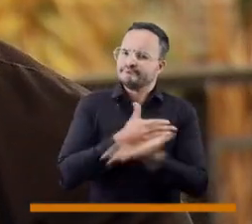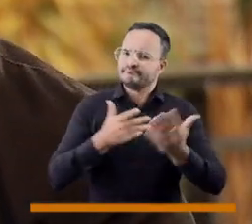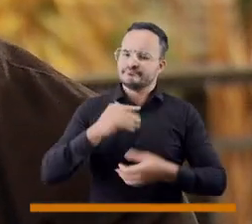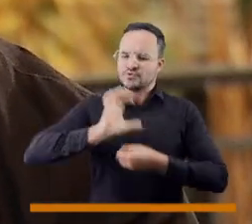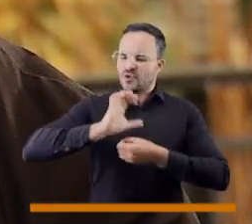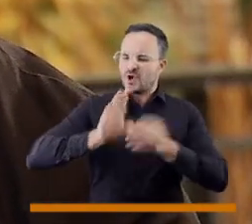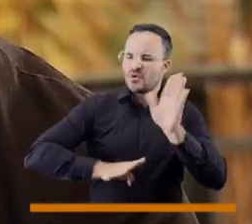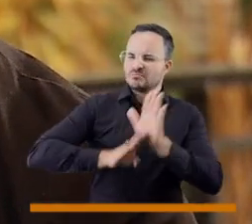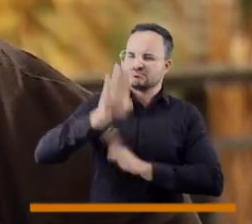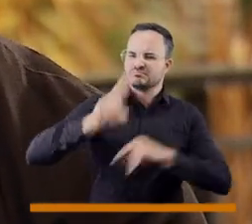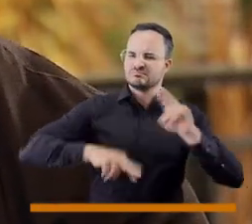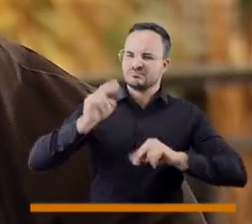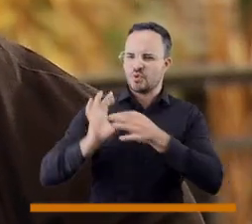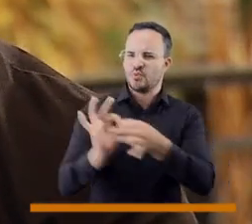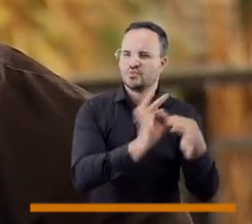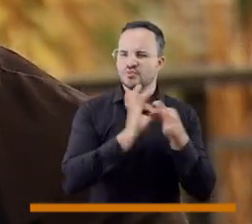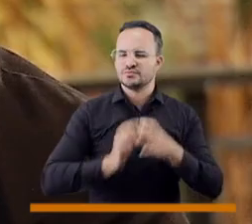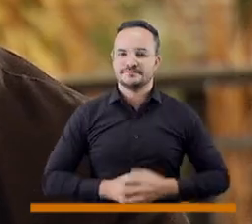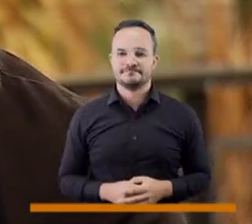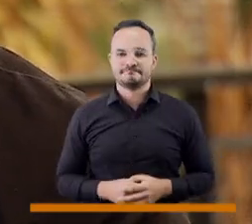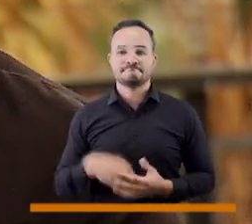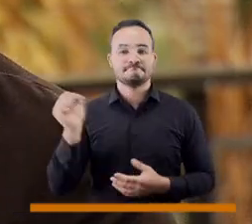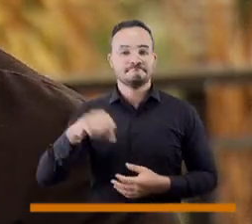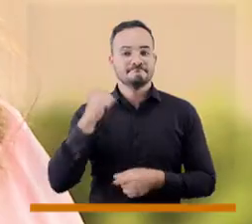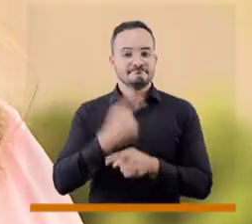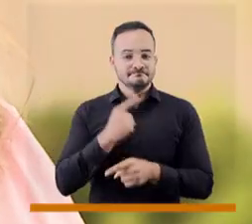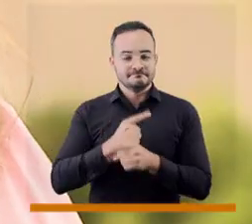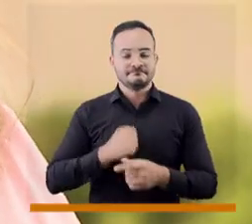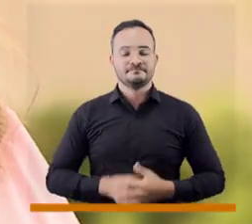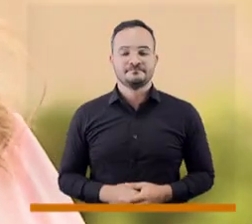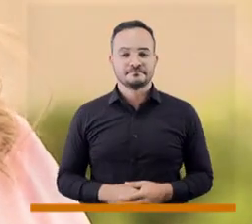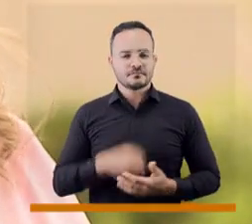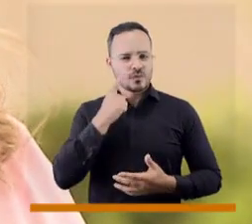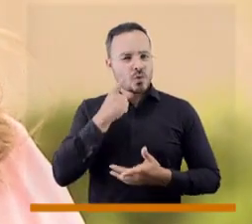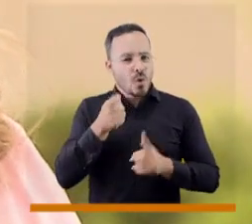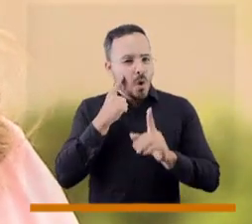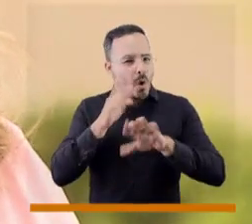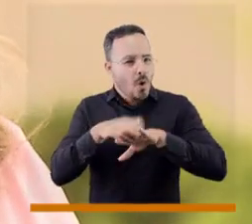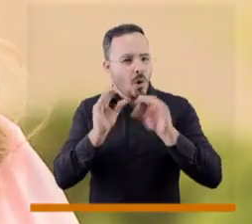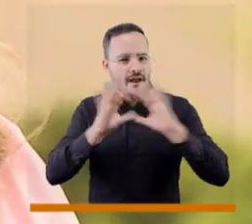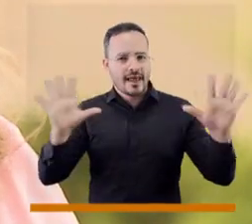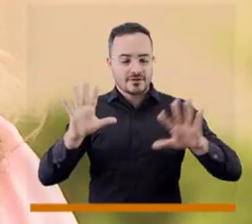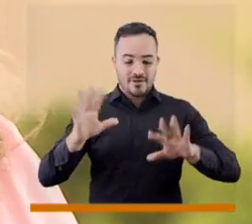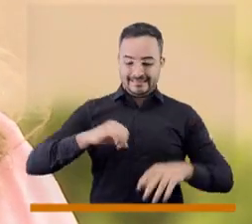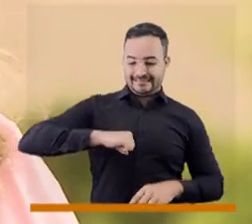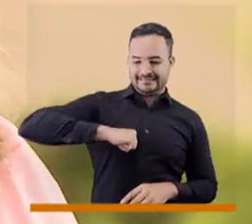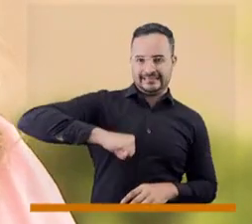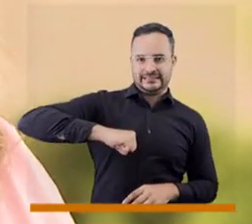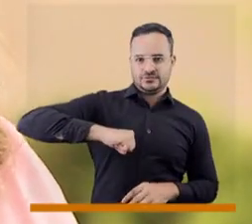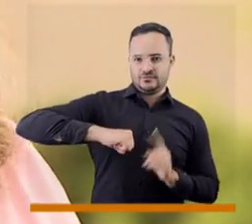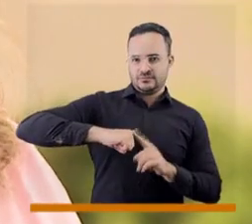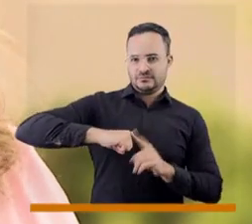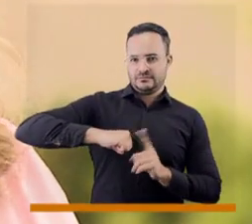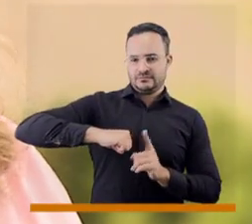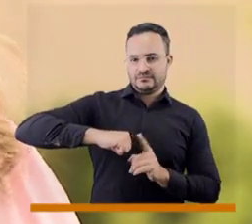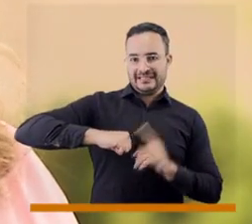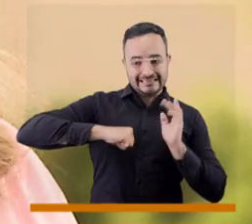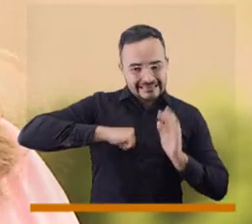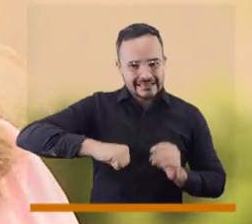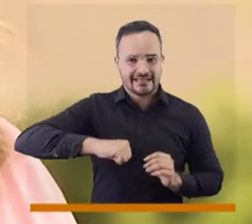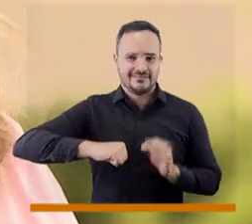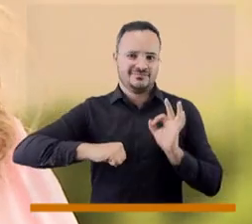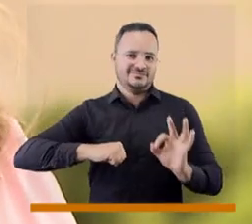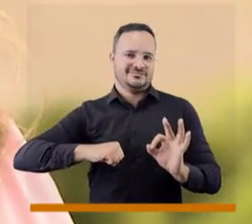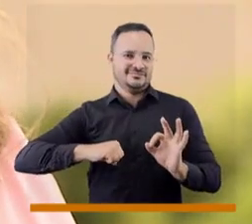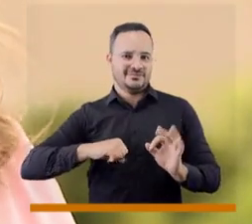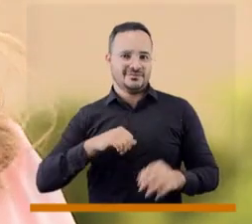cómo entre todos podemos seguir construyendo ciudad. Así es, y hacemos énfasis en que es un